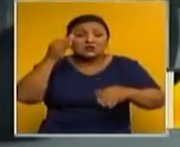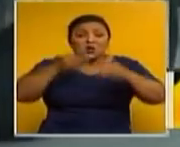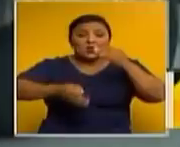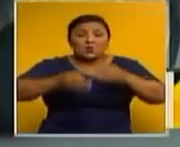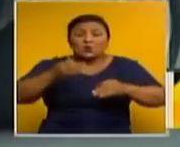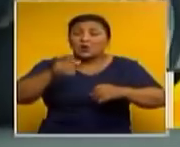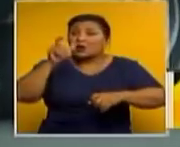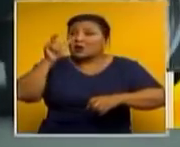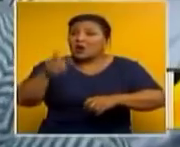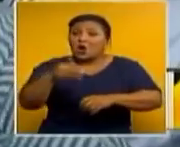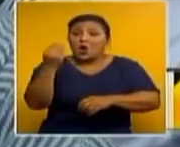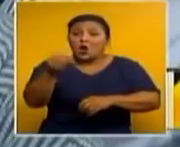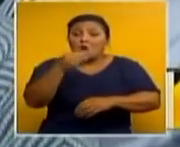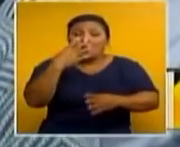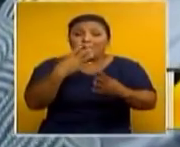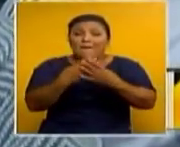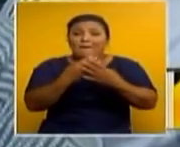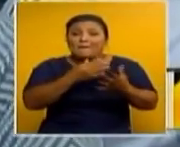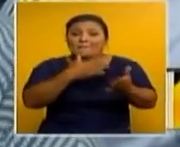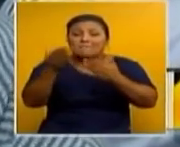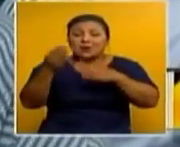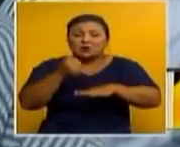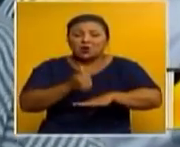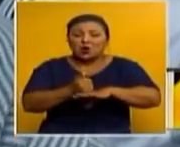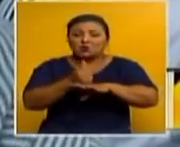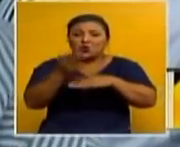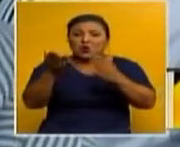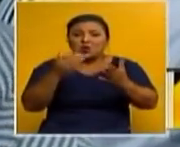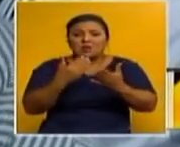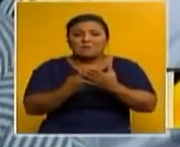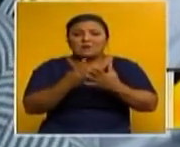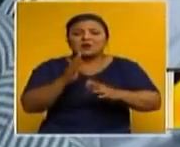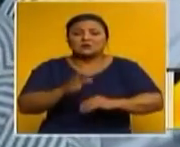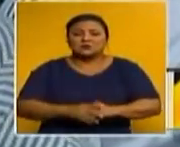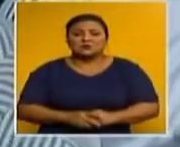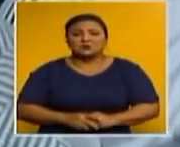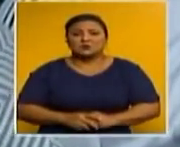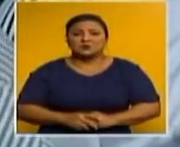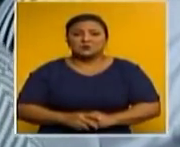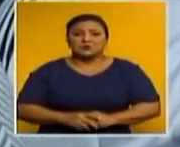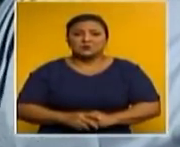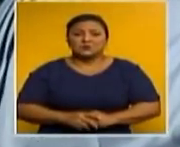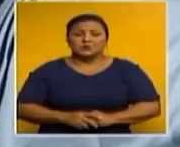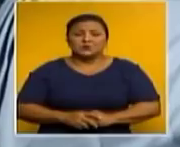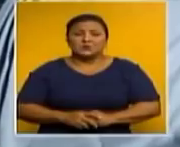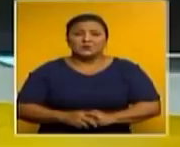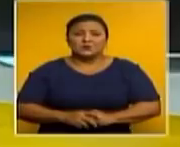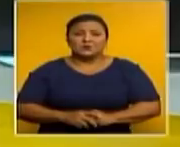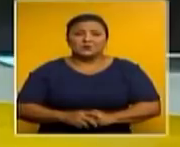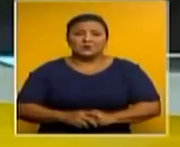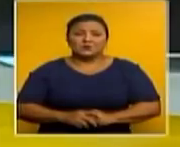detenido puesto a órdenes de las autoridades correspondientes. Marta Contento, Noticiero 1.